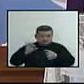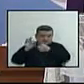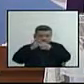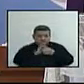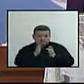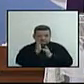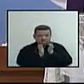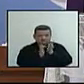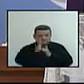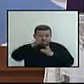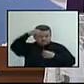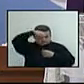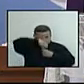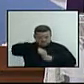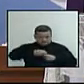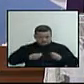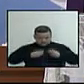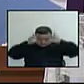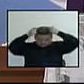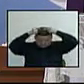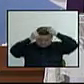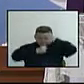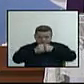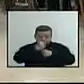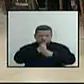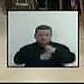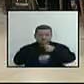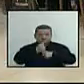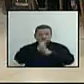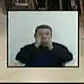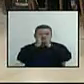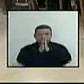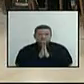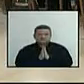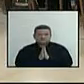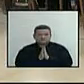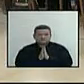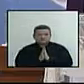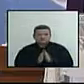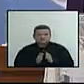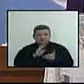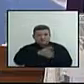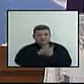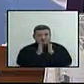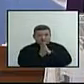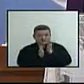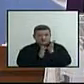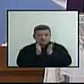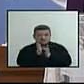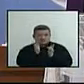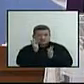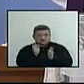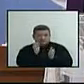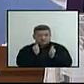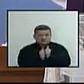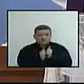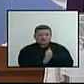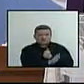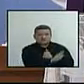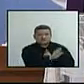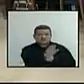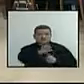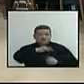que vives y reinas por los siglos de los siglos. La paz del Señor esté siempre